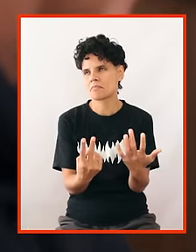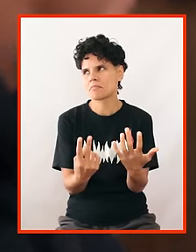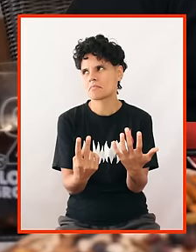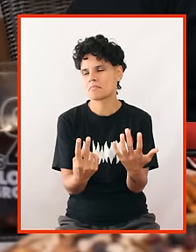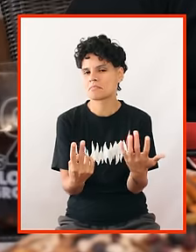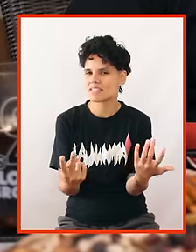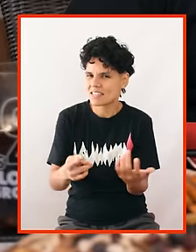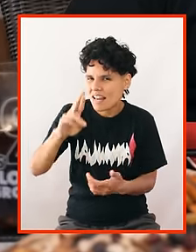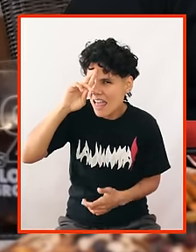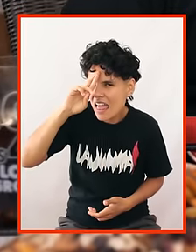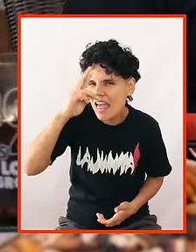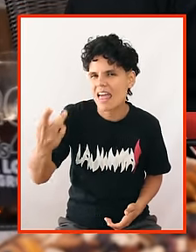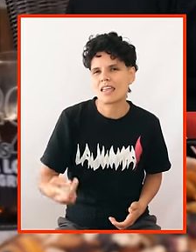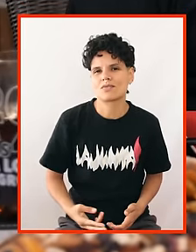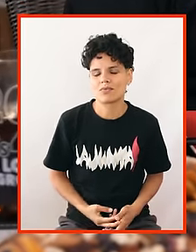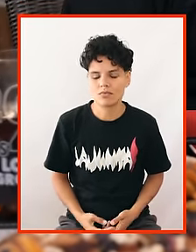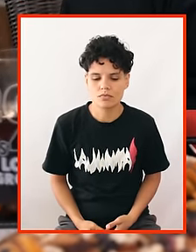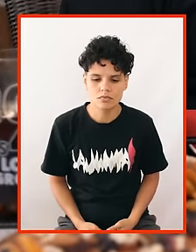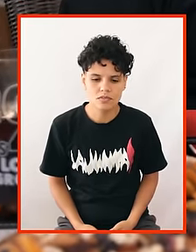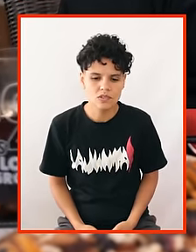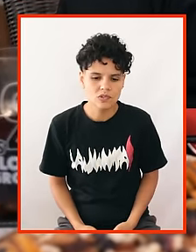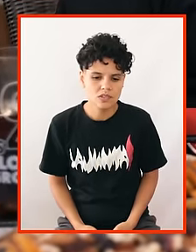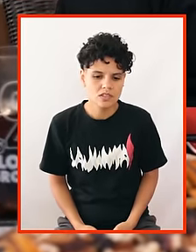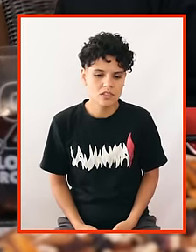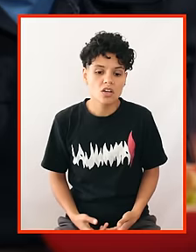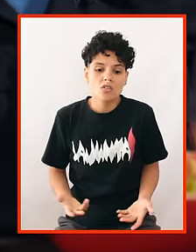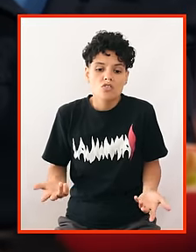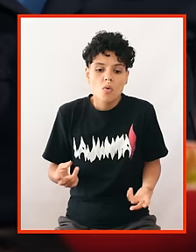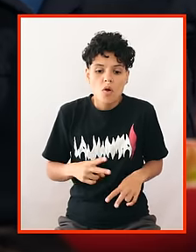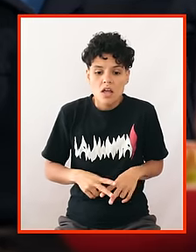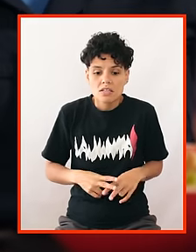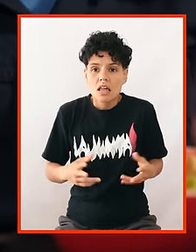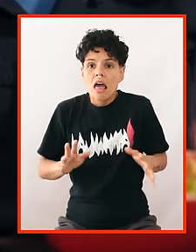él, ahí. ¿Y tú, Alvarito, cómo te sentías ahí tú?